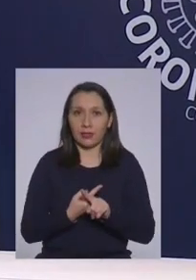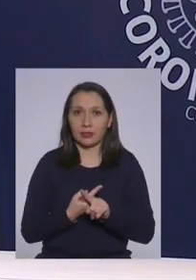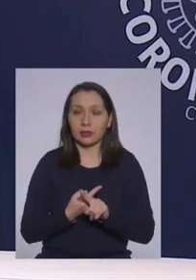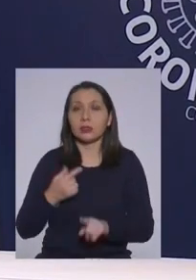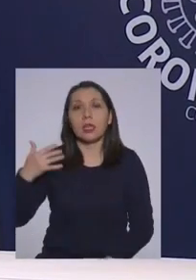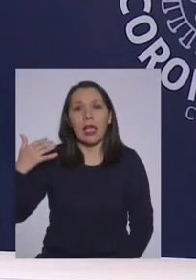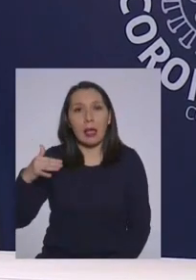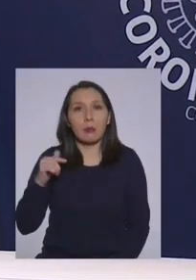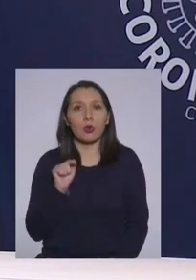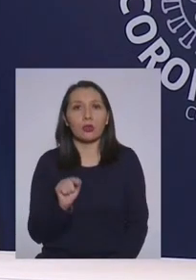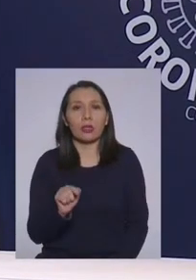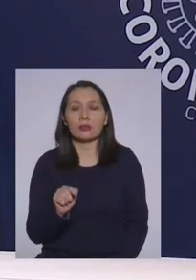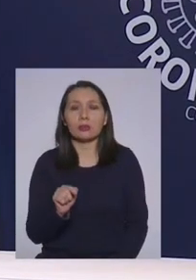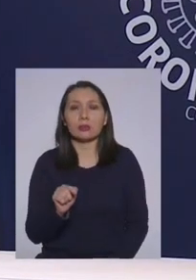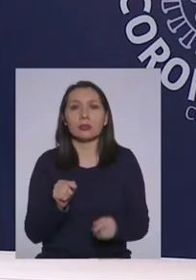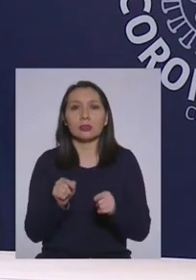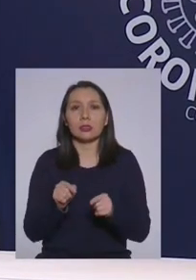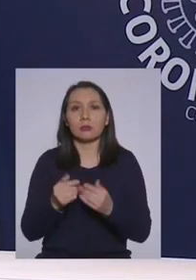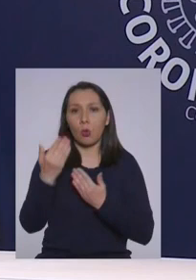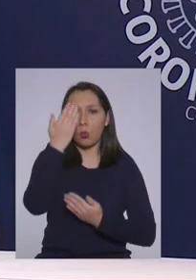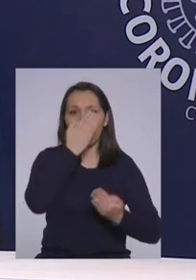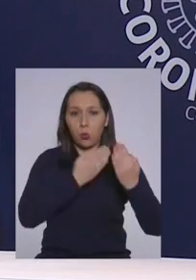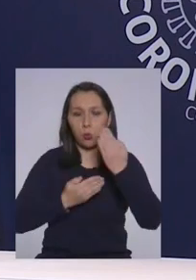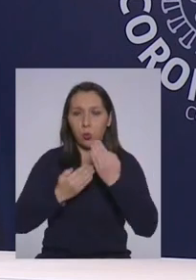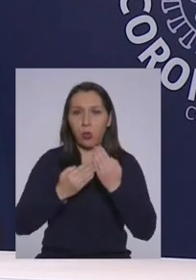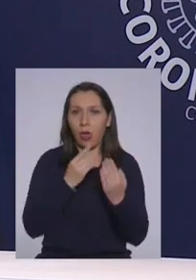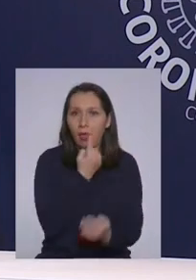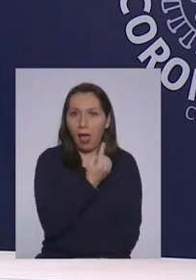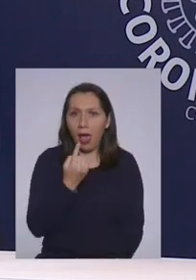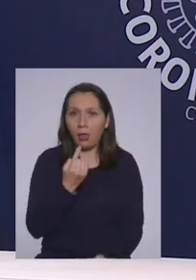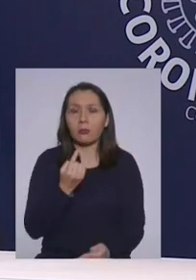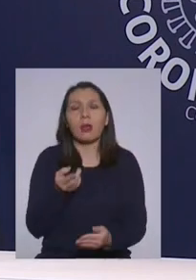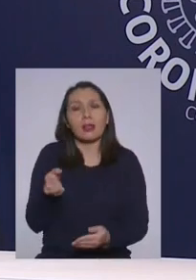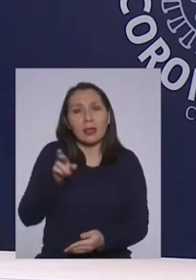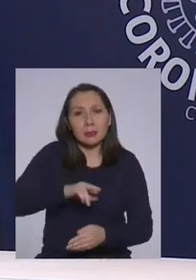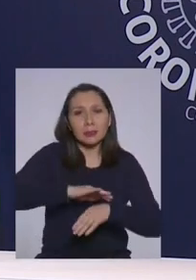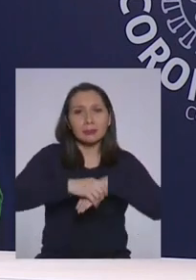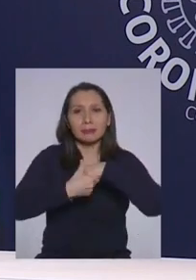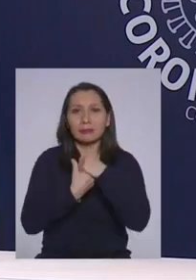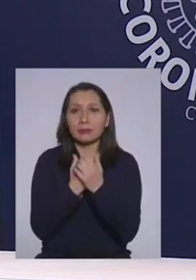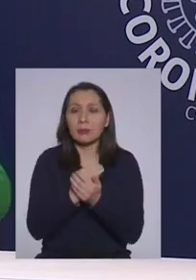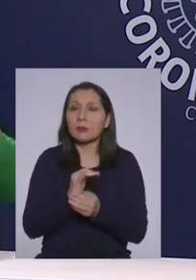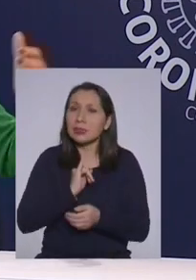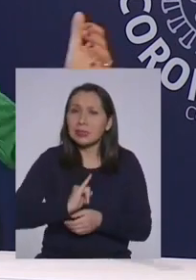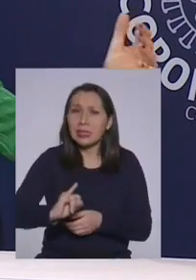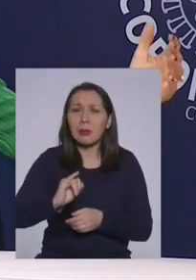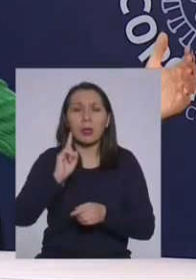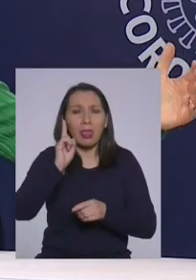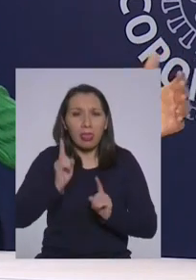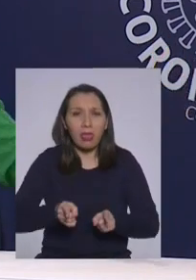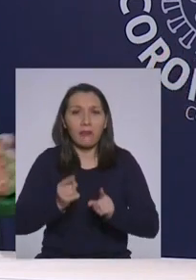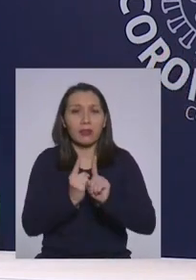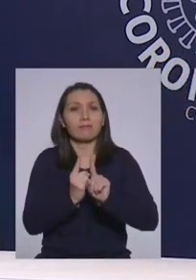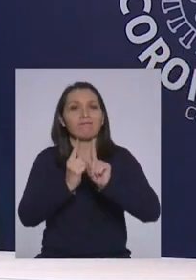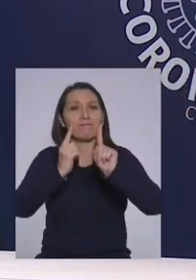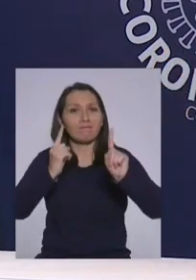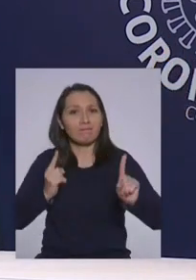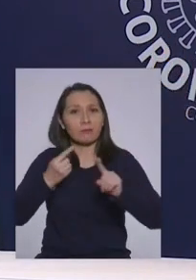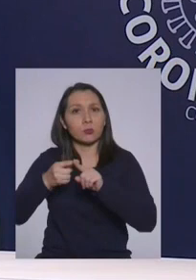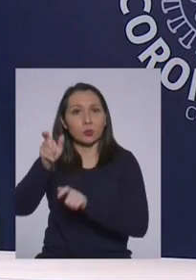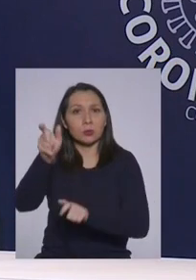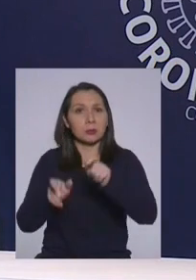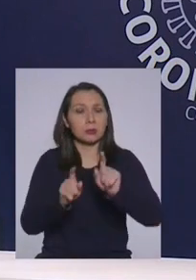la importancia del autocuidado, del lavado de manos, que nos mantengamos distanciadamente con las